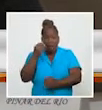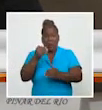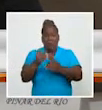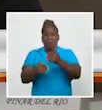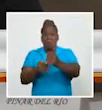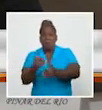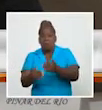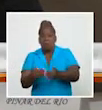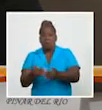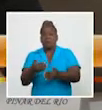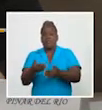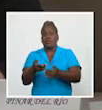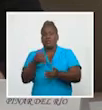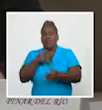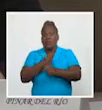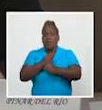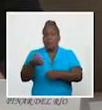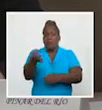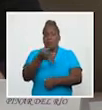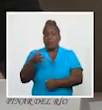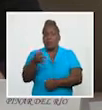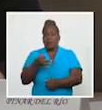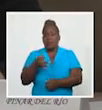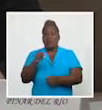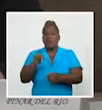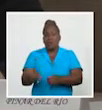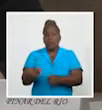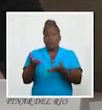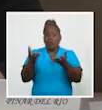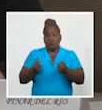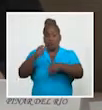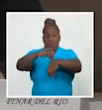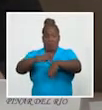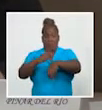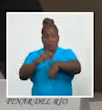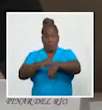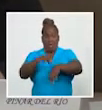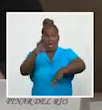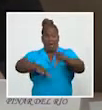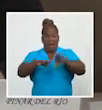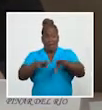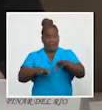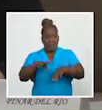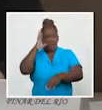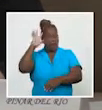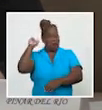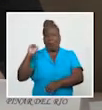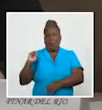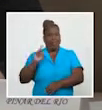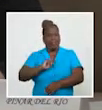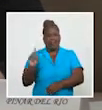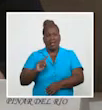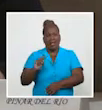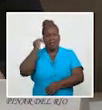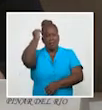uno de los embajadores más importantes que ha tenido Cuba en esta lucha que el pueblo venezolano ha venido dando y